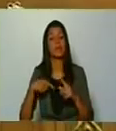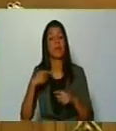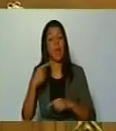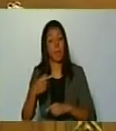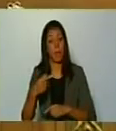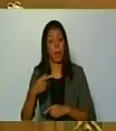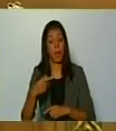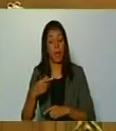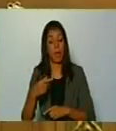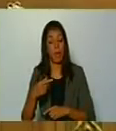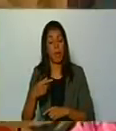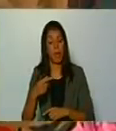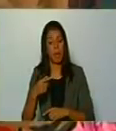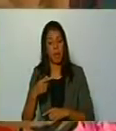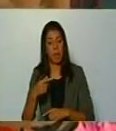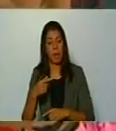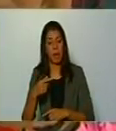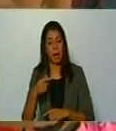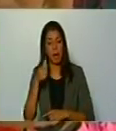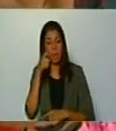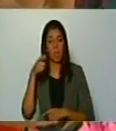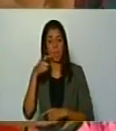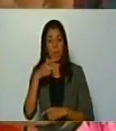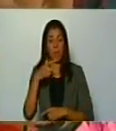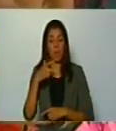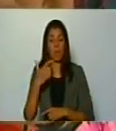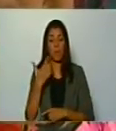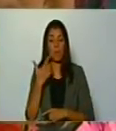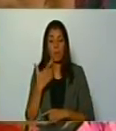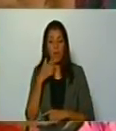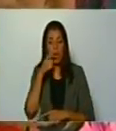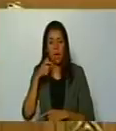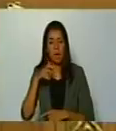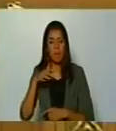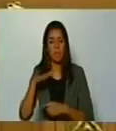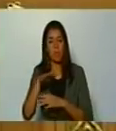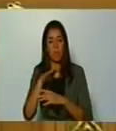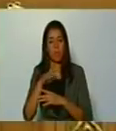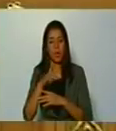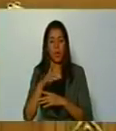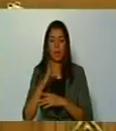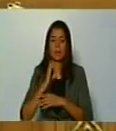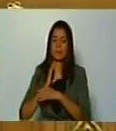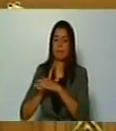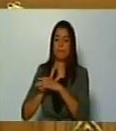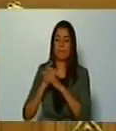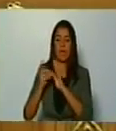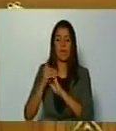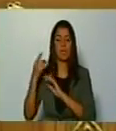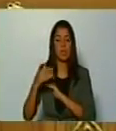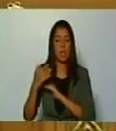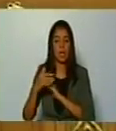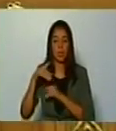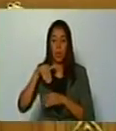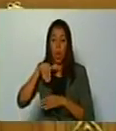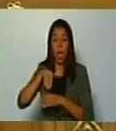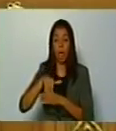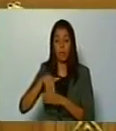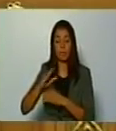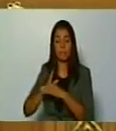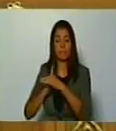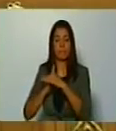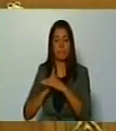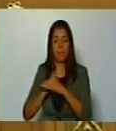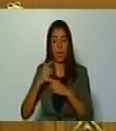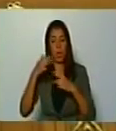pueblo al cual se le había coartado el derecho a votar, el